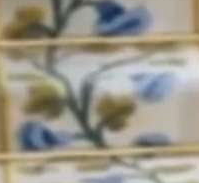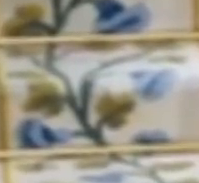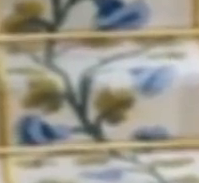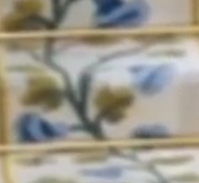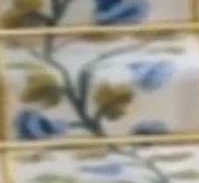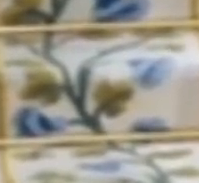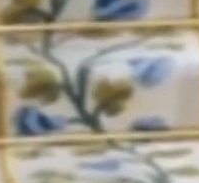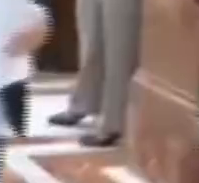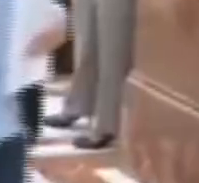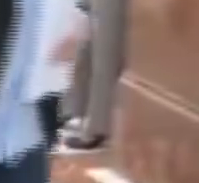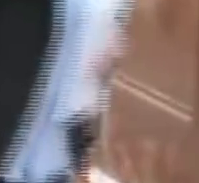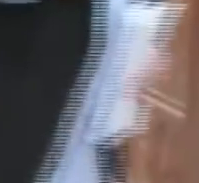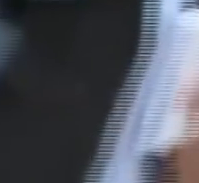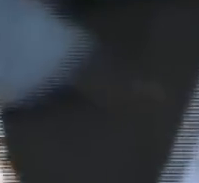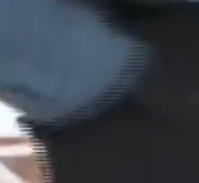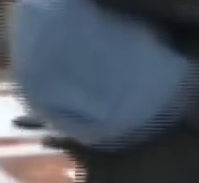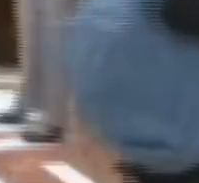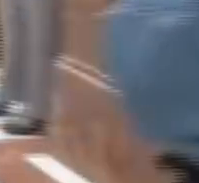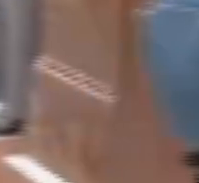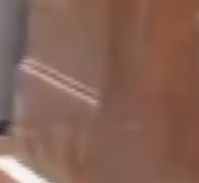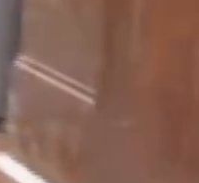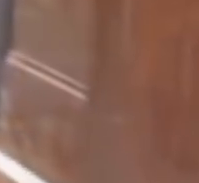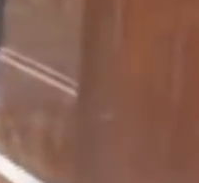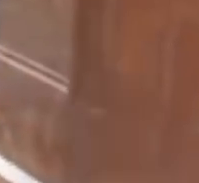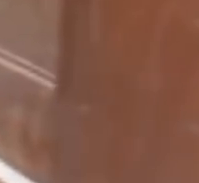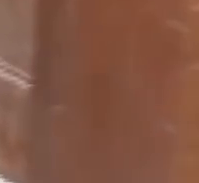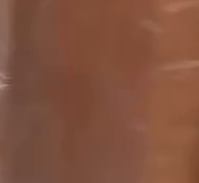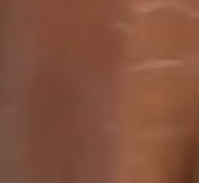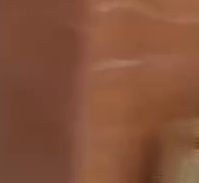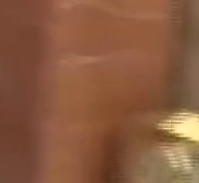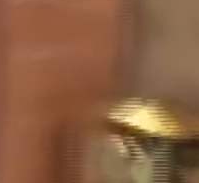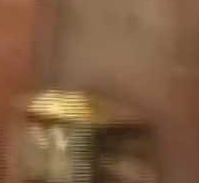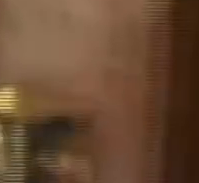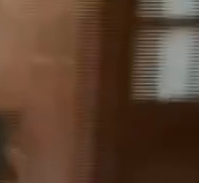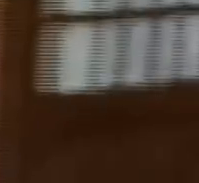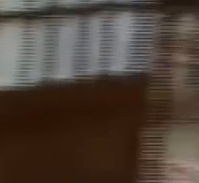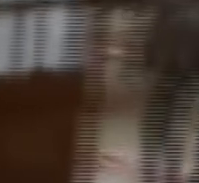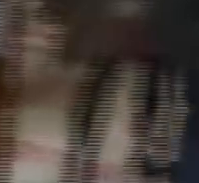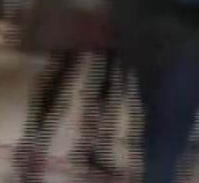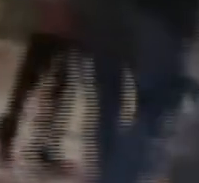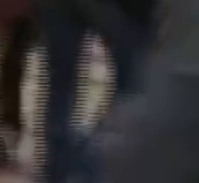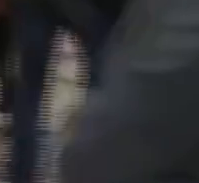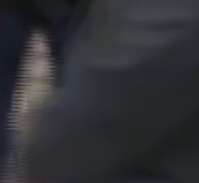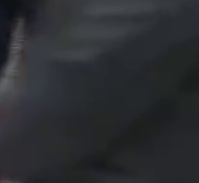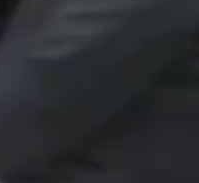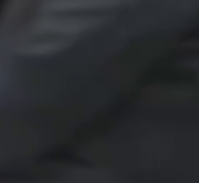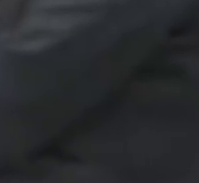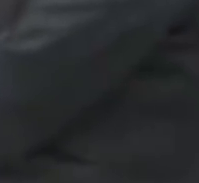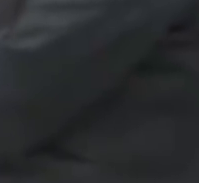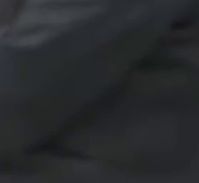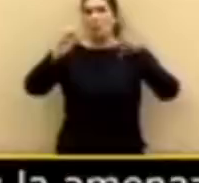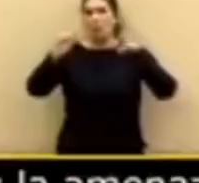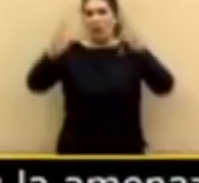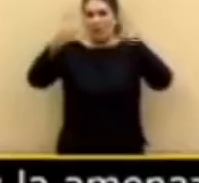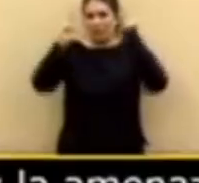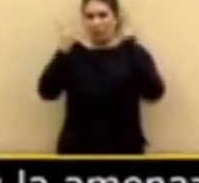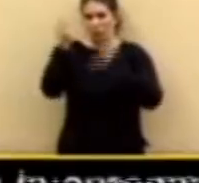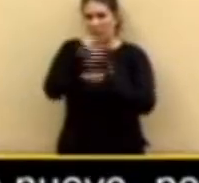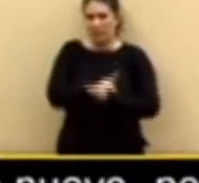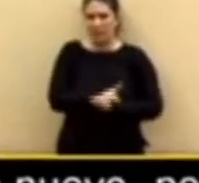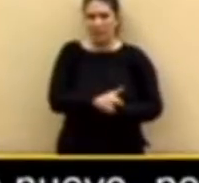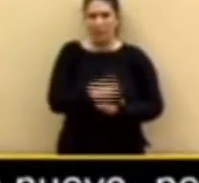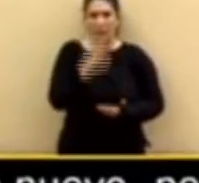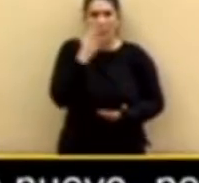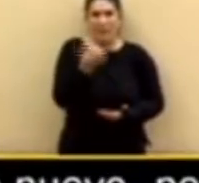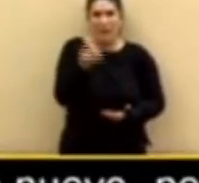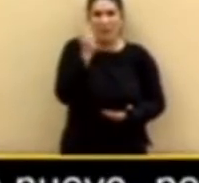ayer. Pero yo creo que, ahondando en el tema del plebiscito, como te ha dicho José Javier, el plebiscito lo habéis montado vosotros, es que habéis